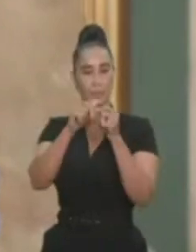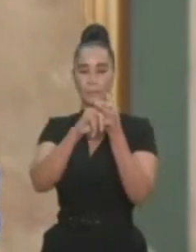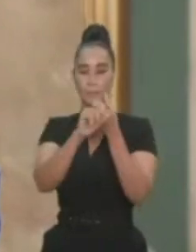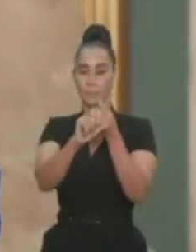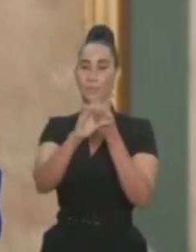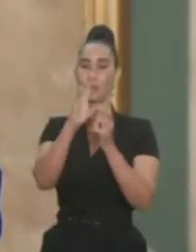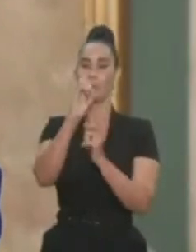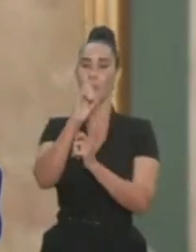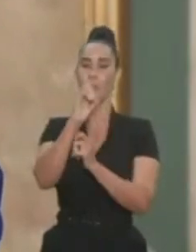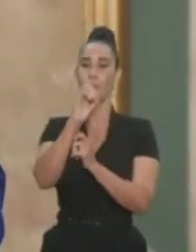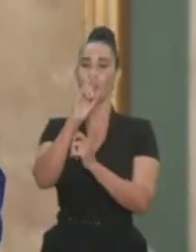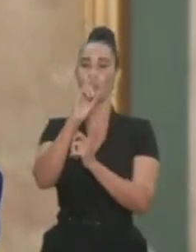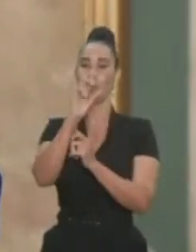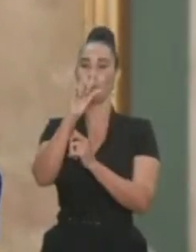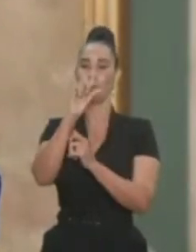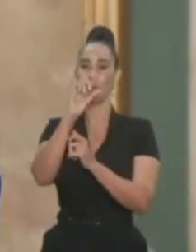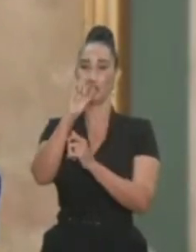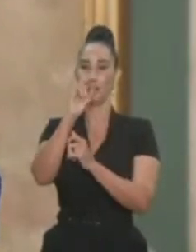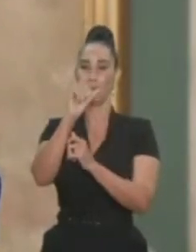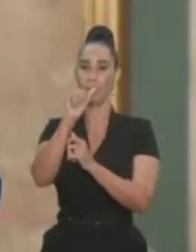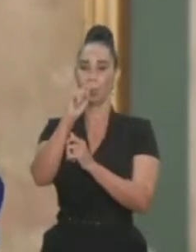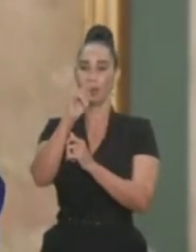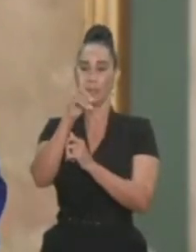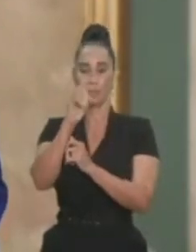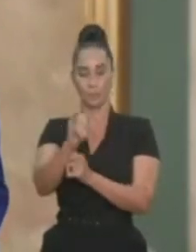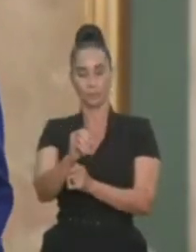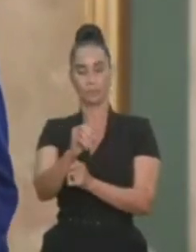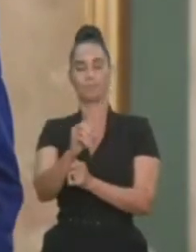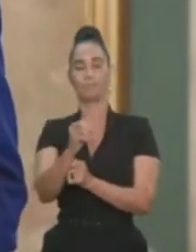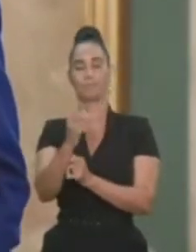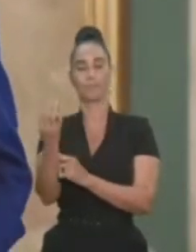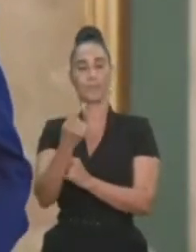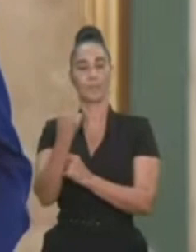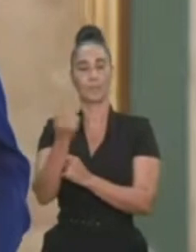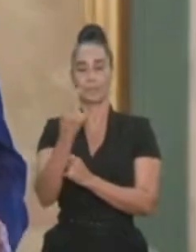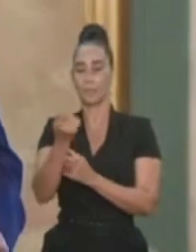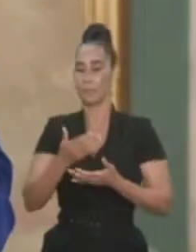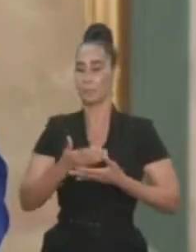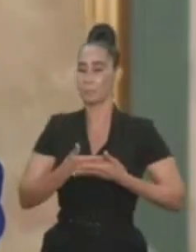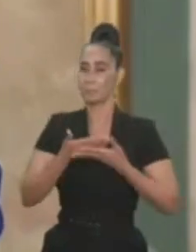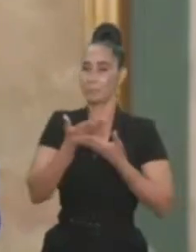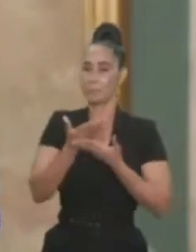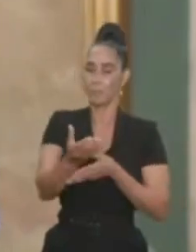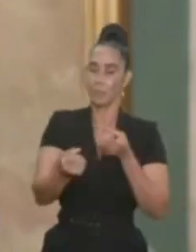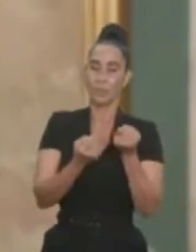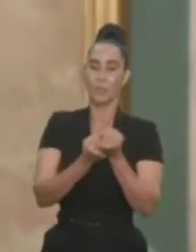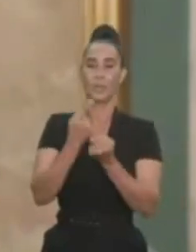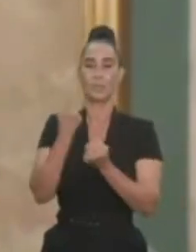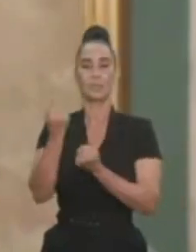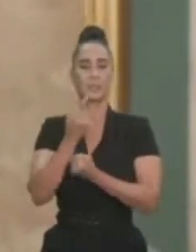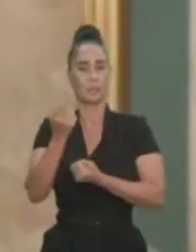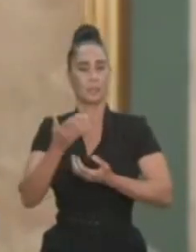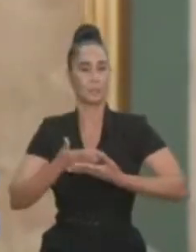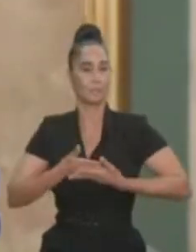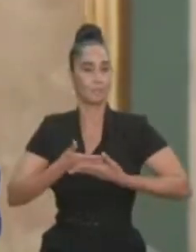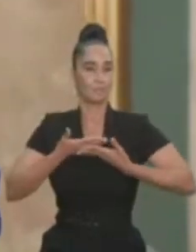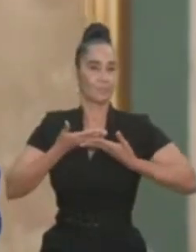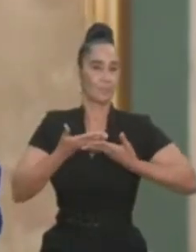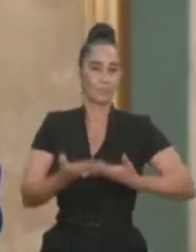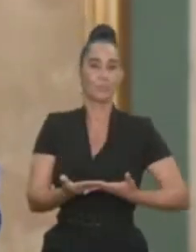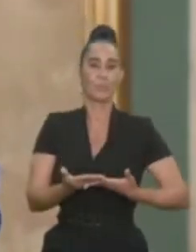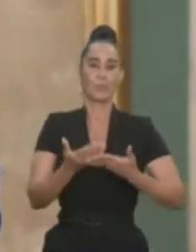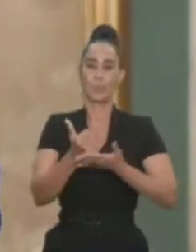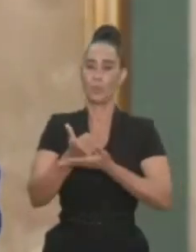a ese Orlando siempre dispuesto siempre dispuesto